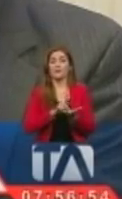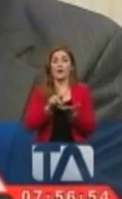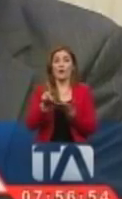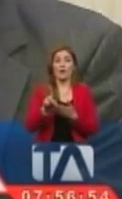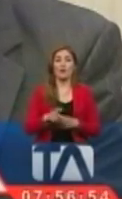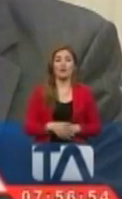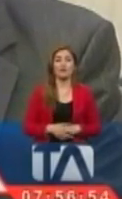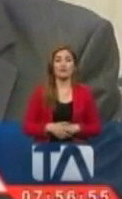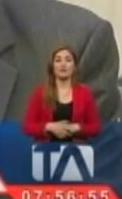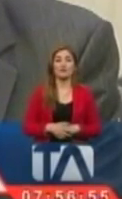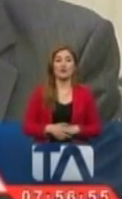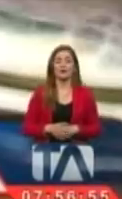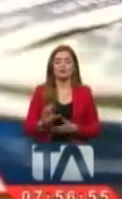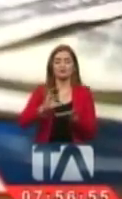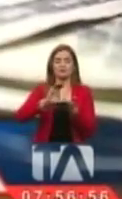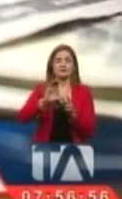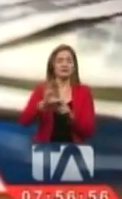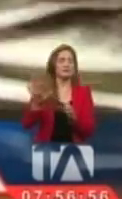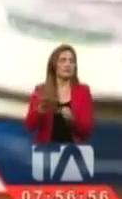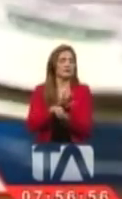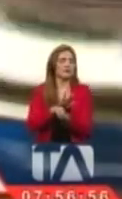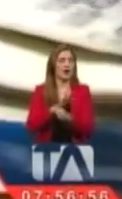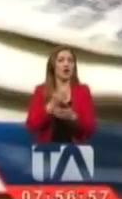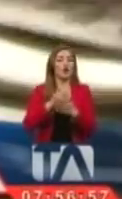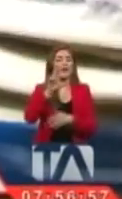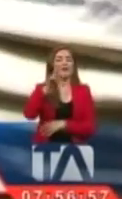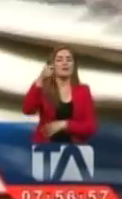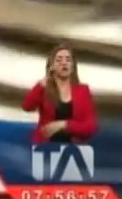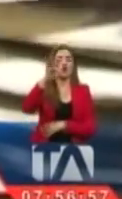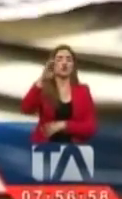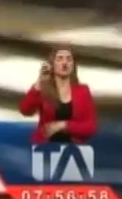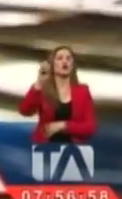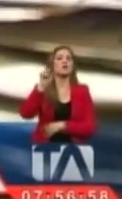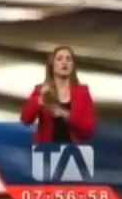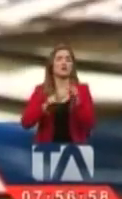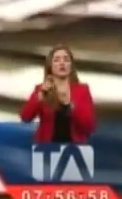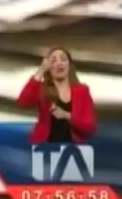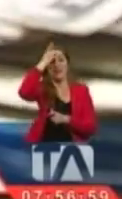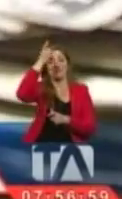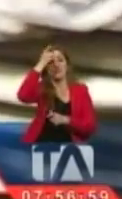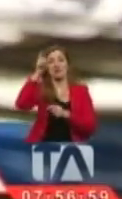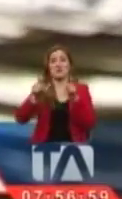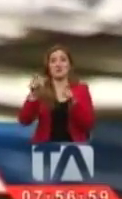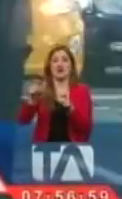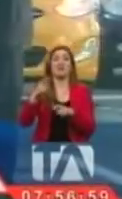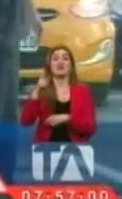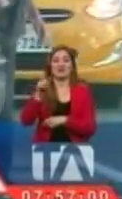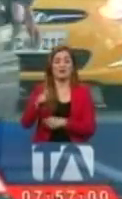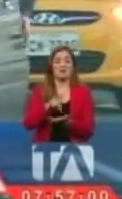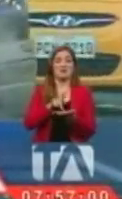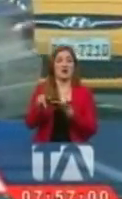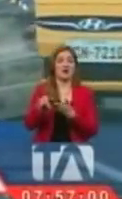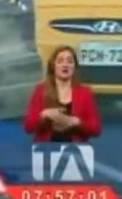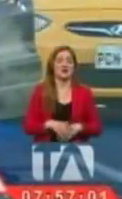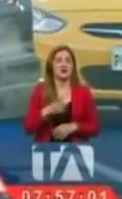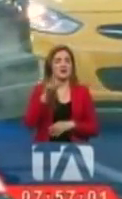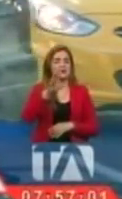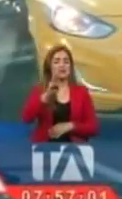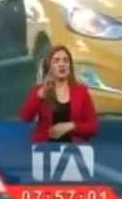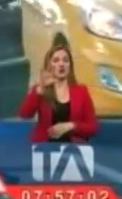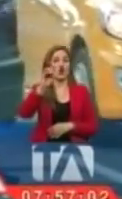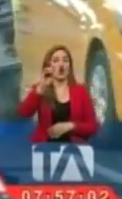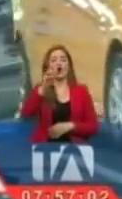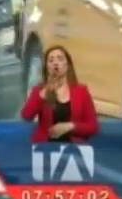únicamente él en total son tres millones ochocientos mil dólares el valor de multas a remitir y 611 mil